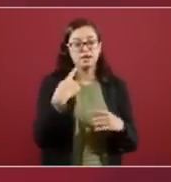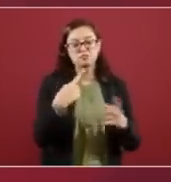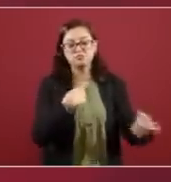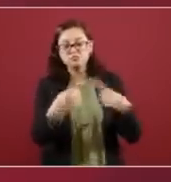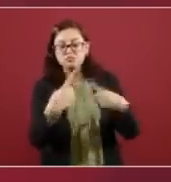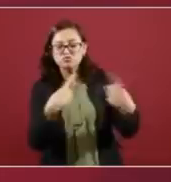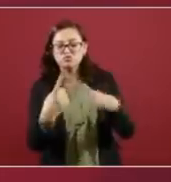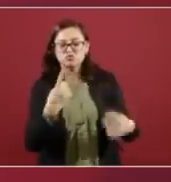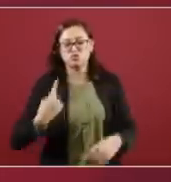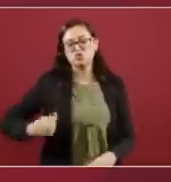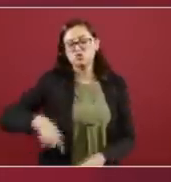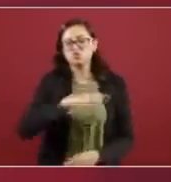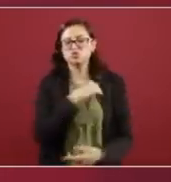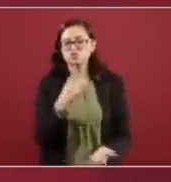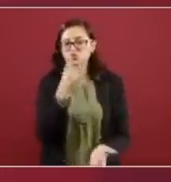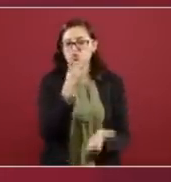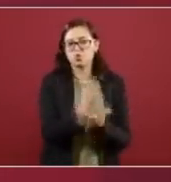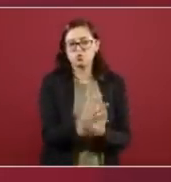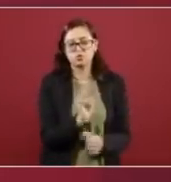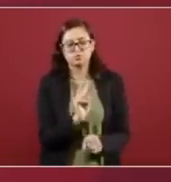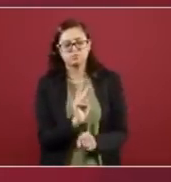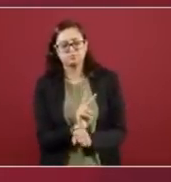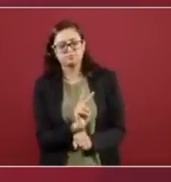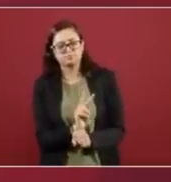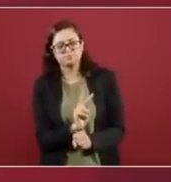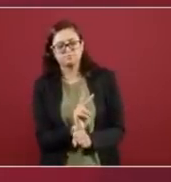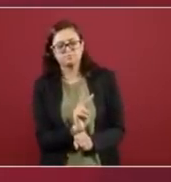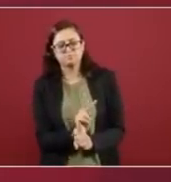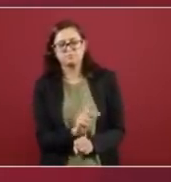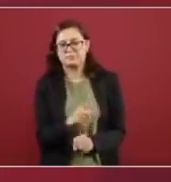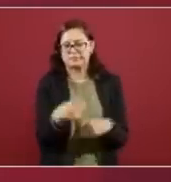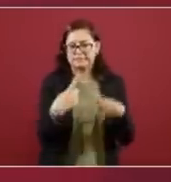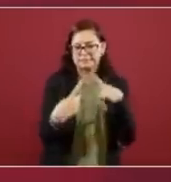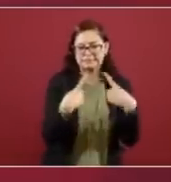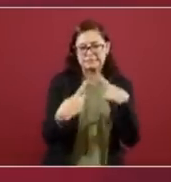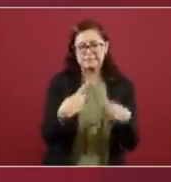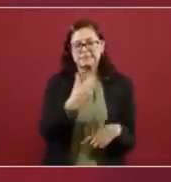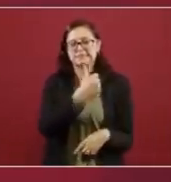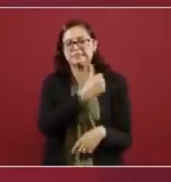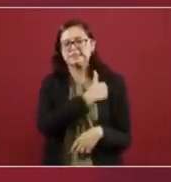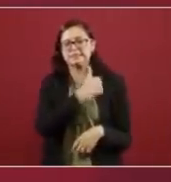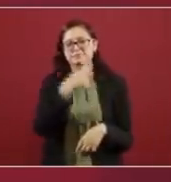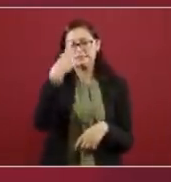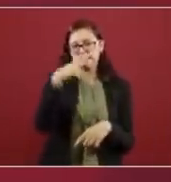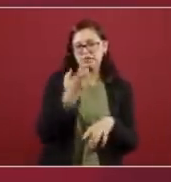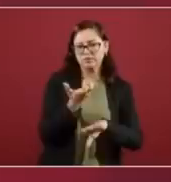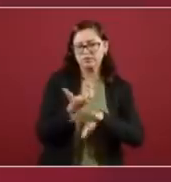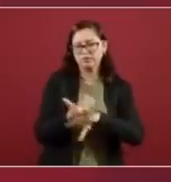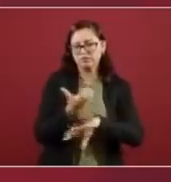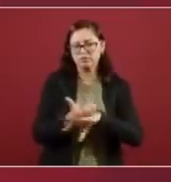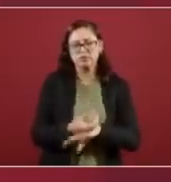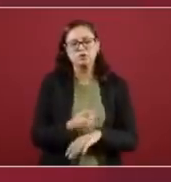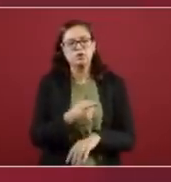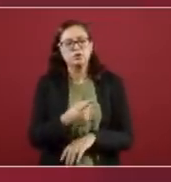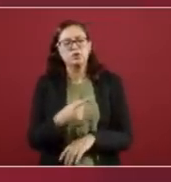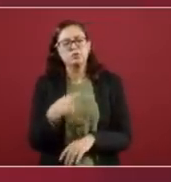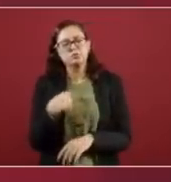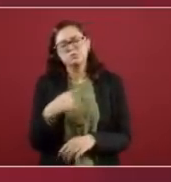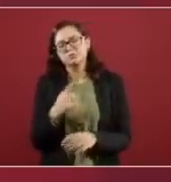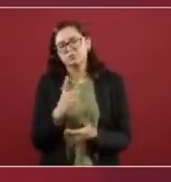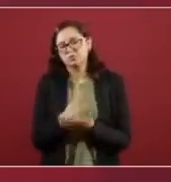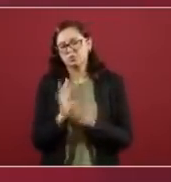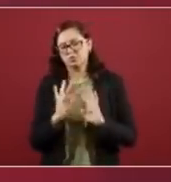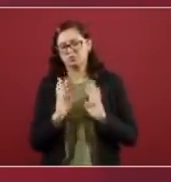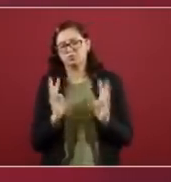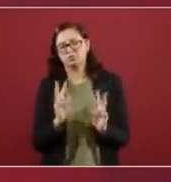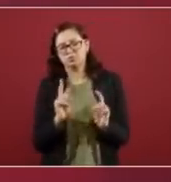comercial entre canadá méxico y eeuu hicimos el acuerdo de